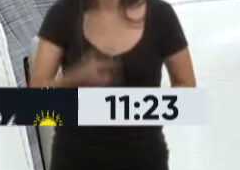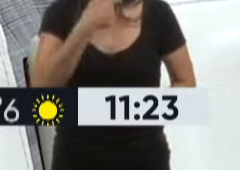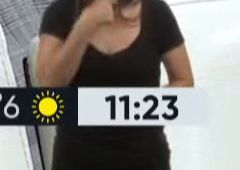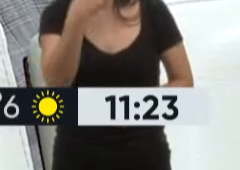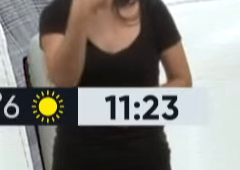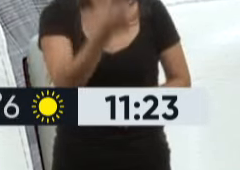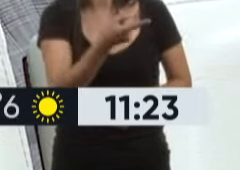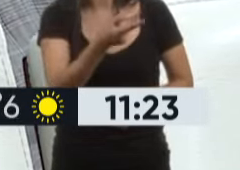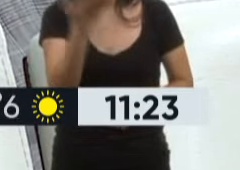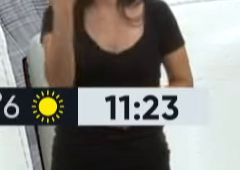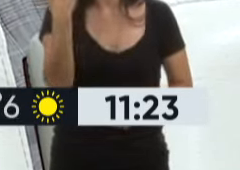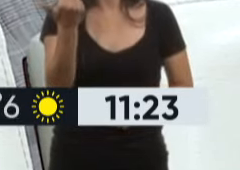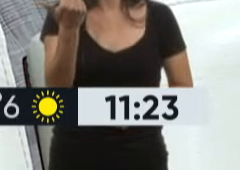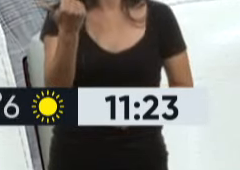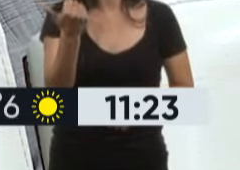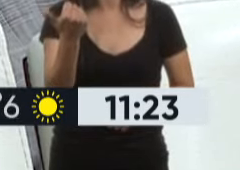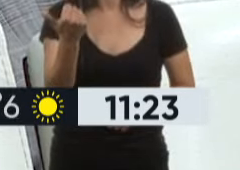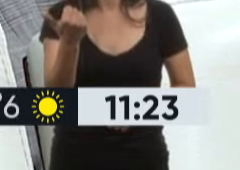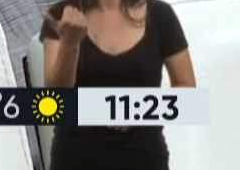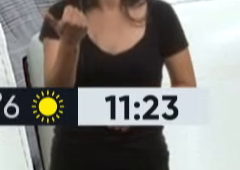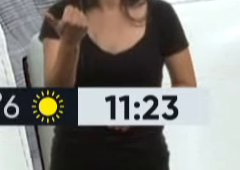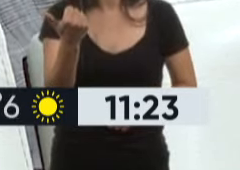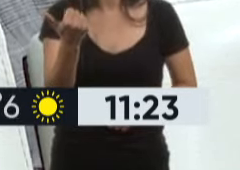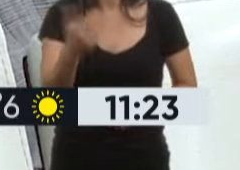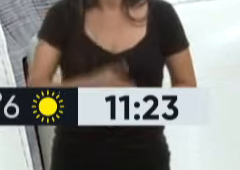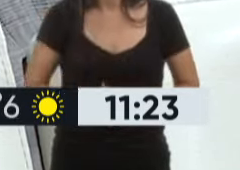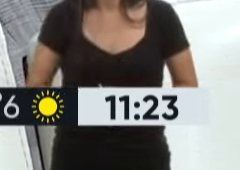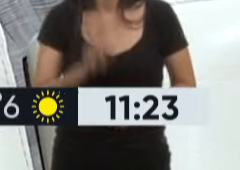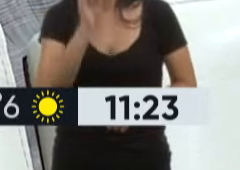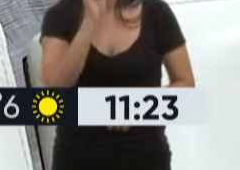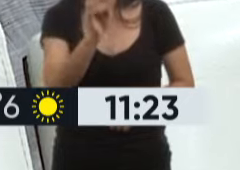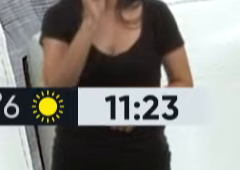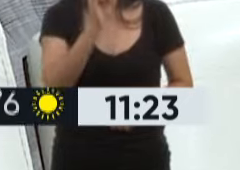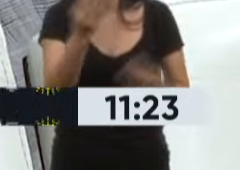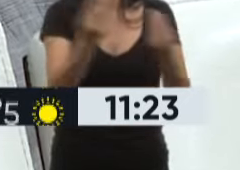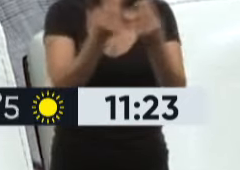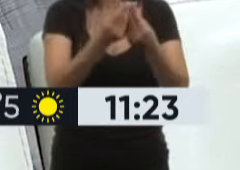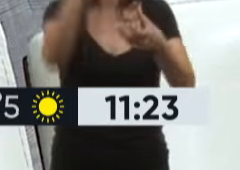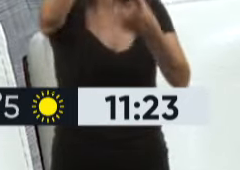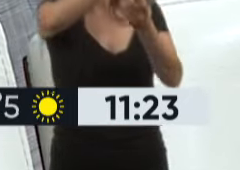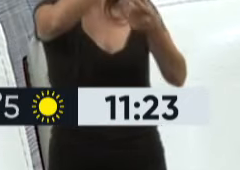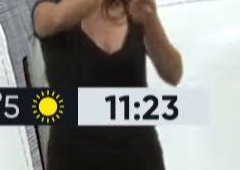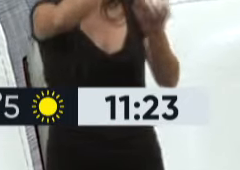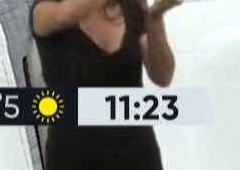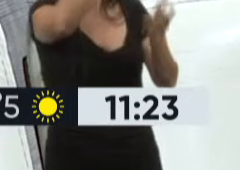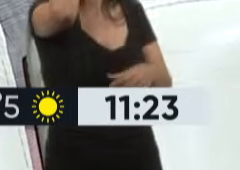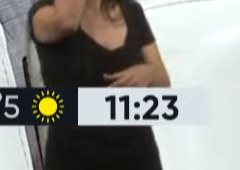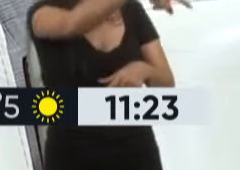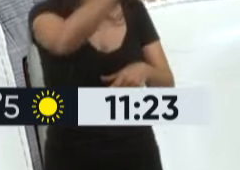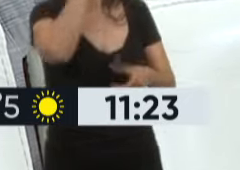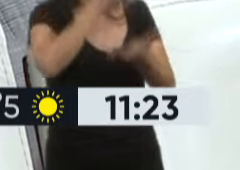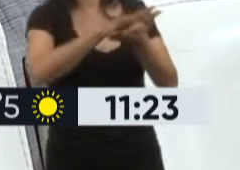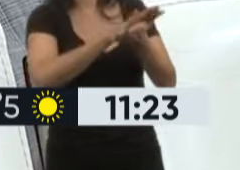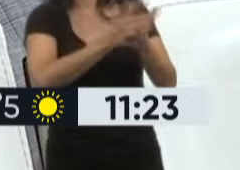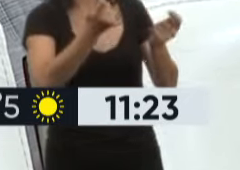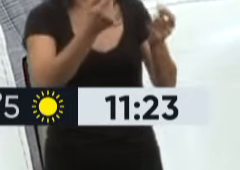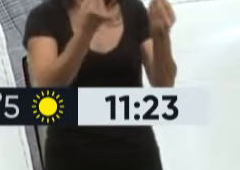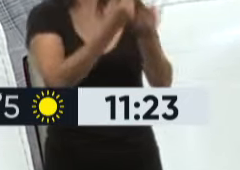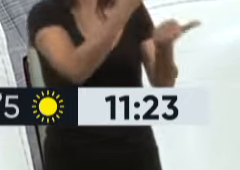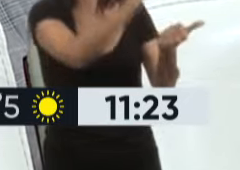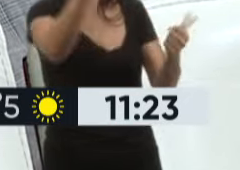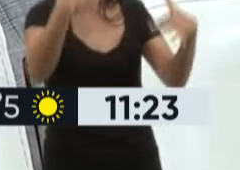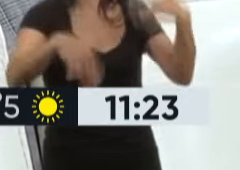preguntarte ayer se registraron se vieron muchas bancas vacías en el congreso quería saber cómo toma